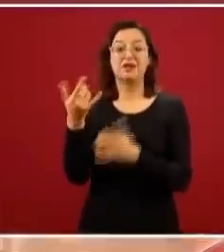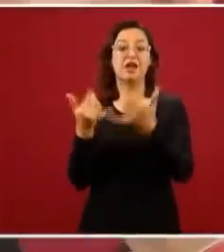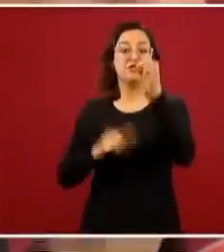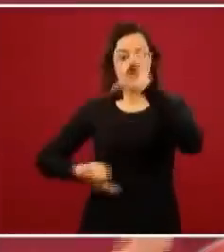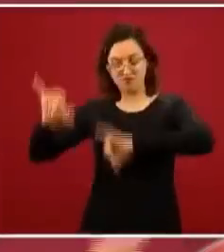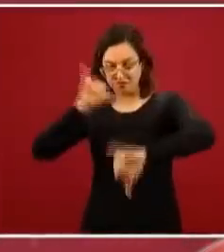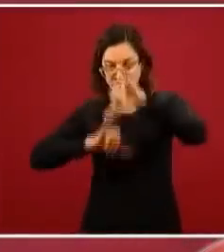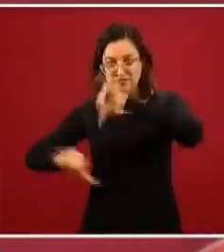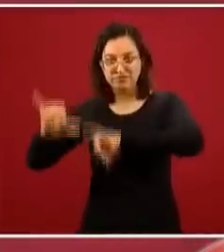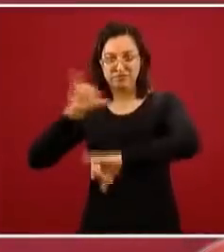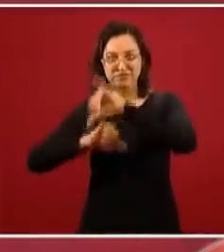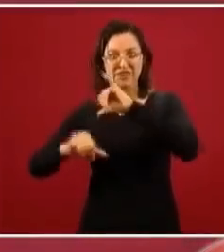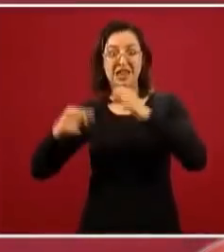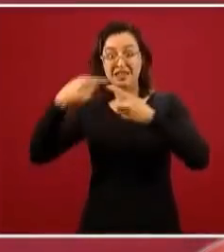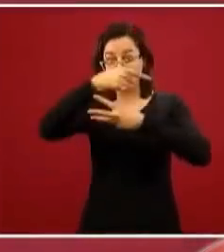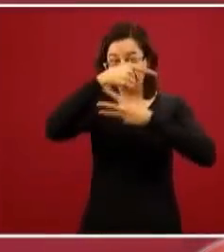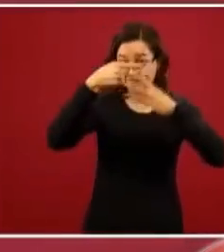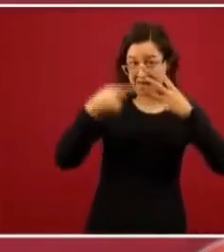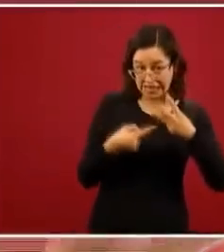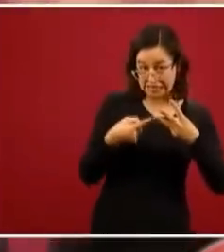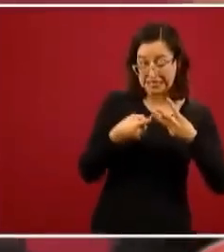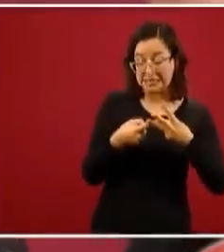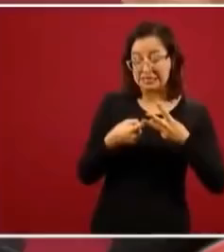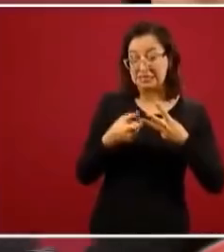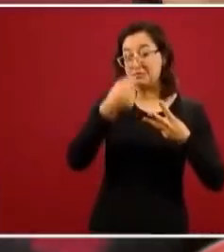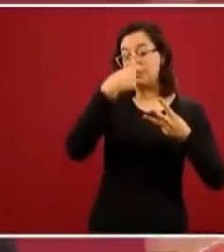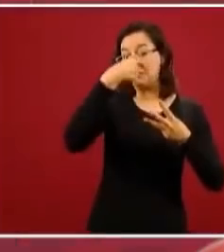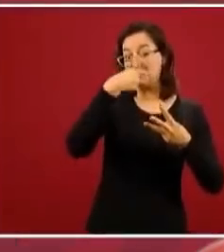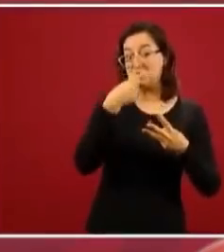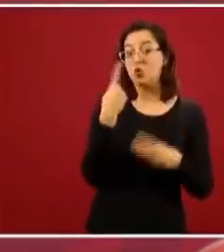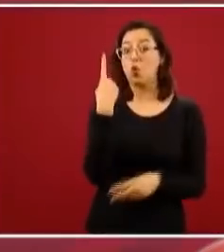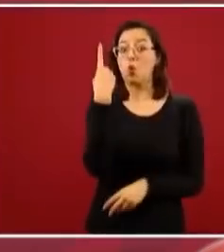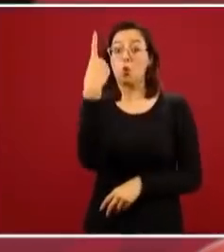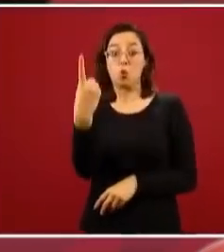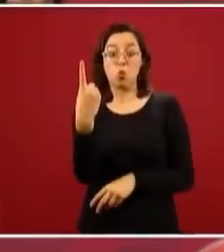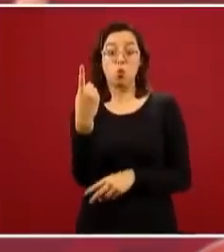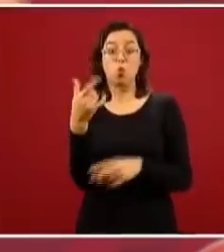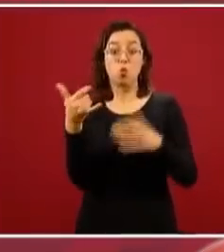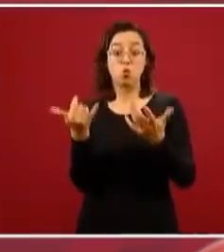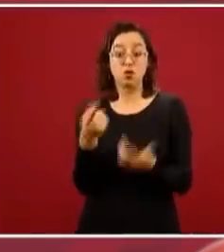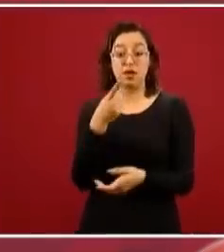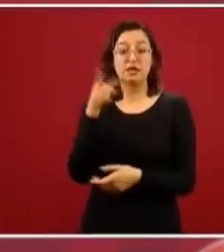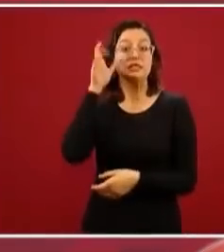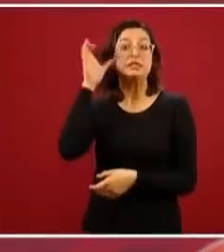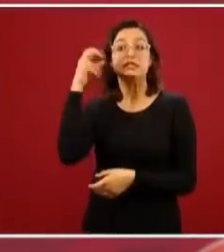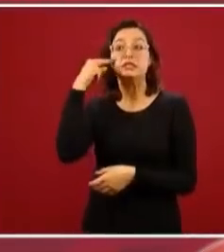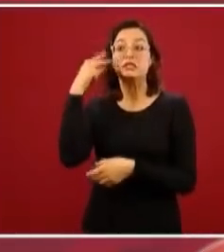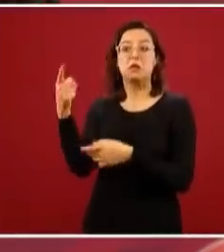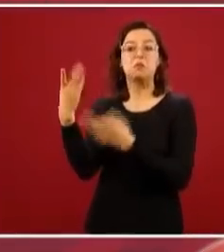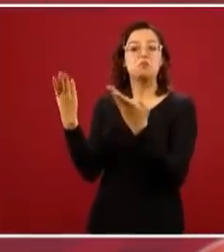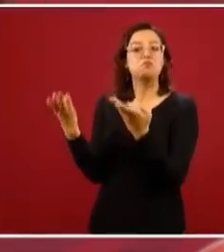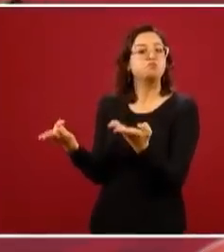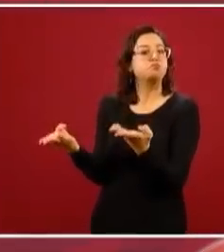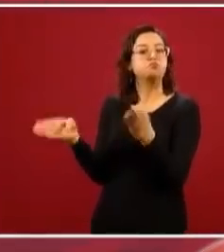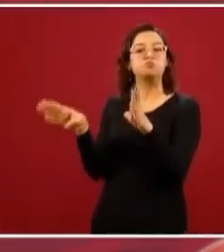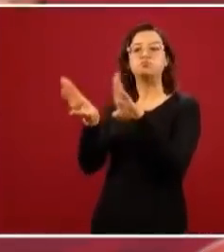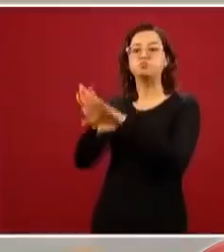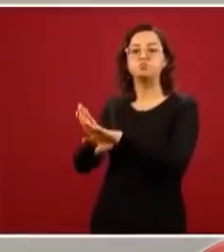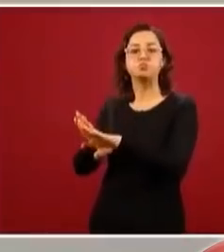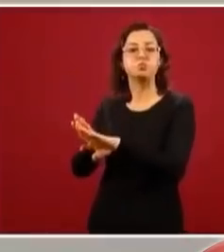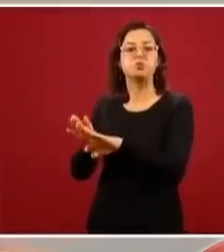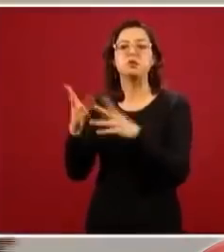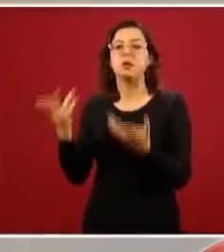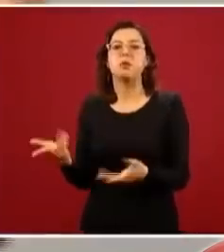principales para estos medicamentos, una de ellas cerró, la de China, por un fenómeno meteorológico,